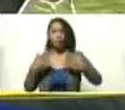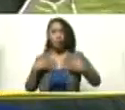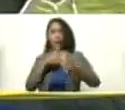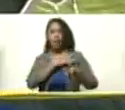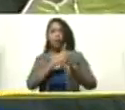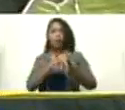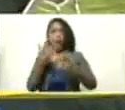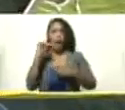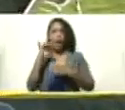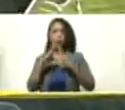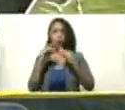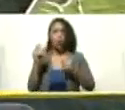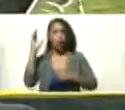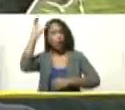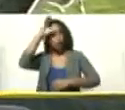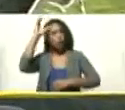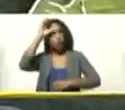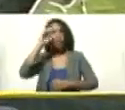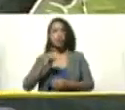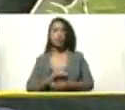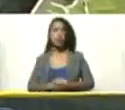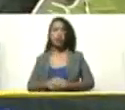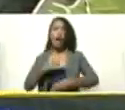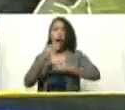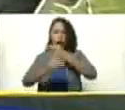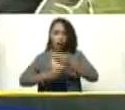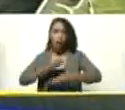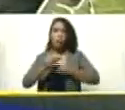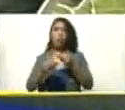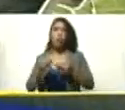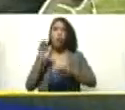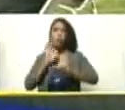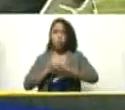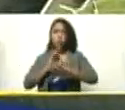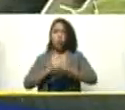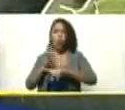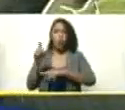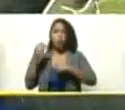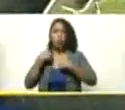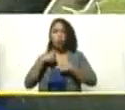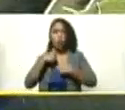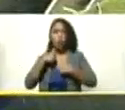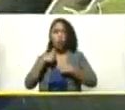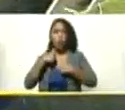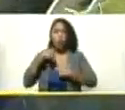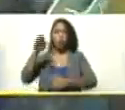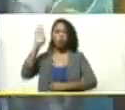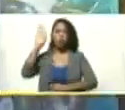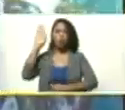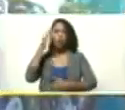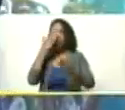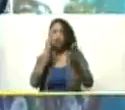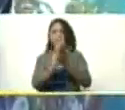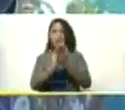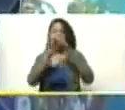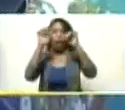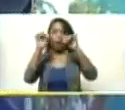voluntad, tenemos la conciencia, hagámoslo. Por eso que los juramento aquí, frente a estos cultores y